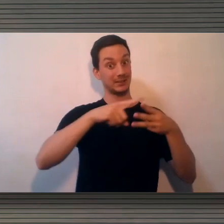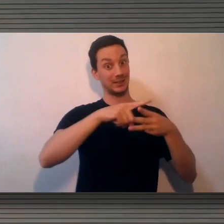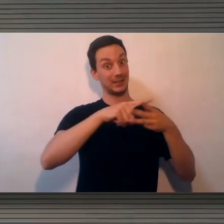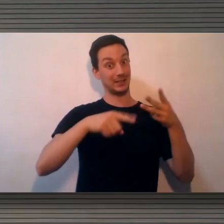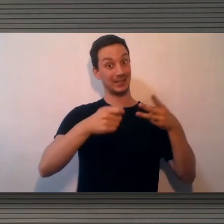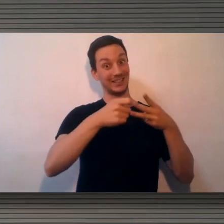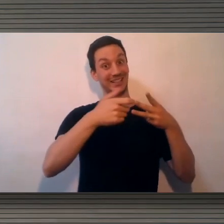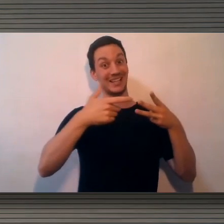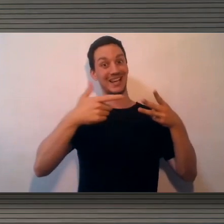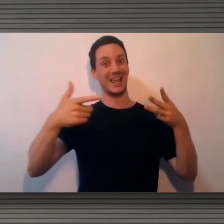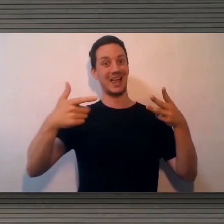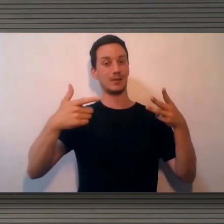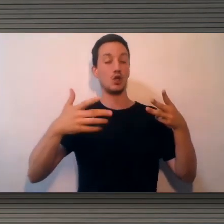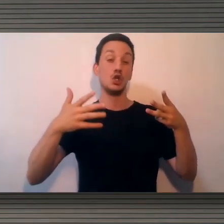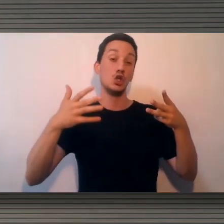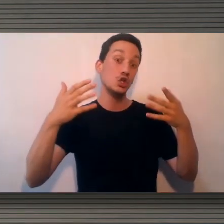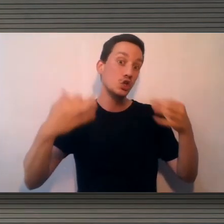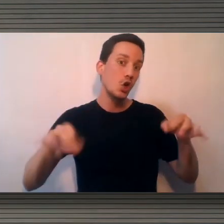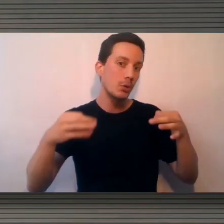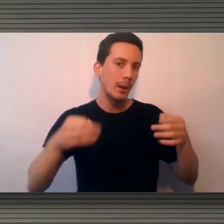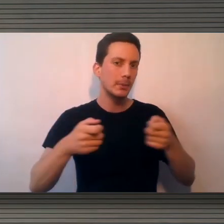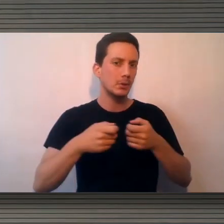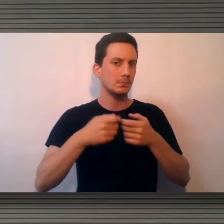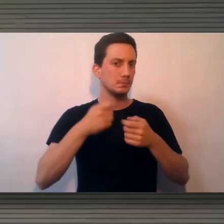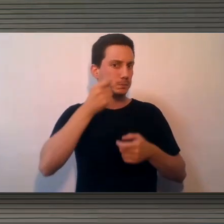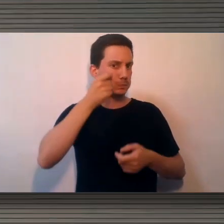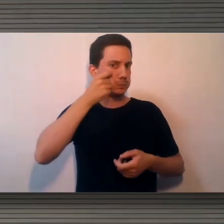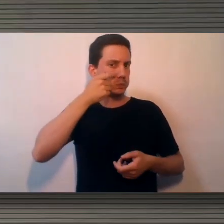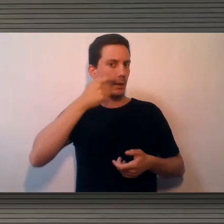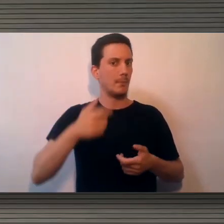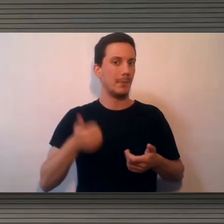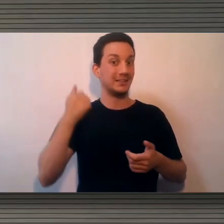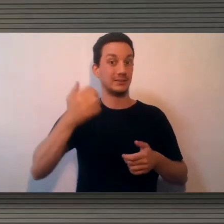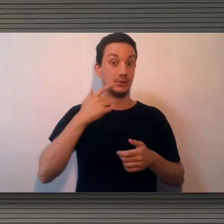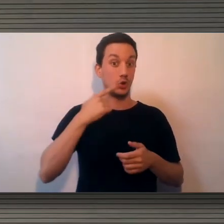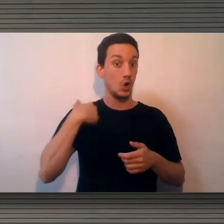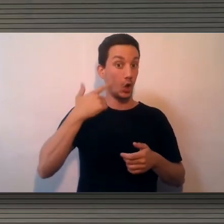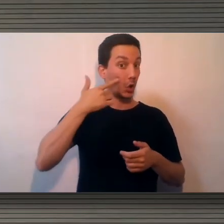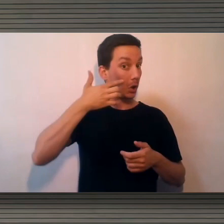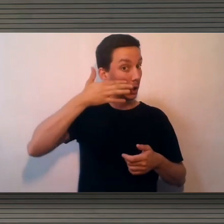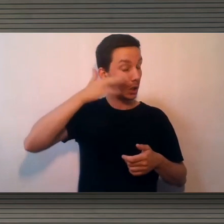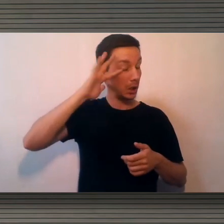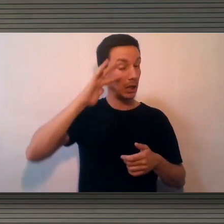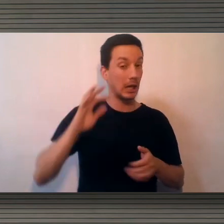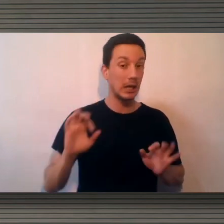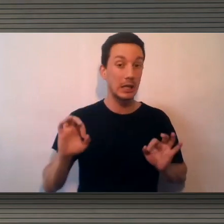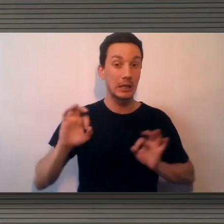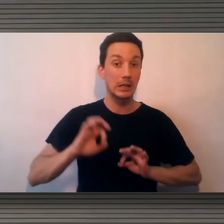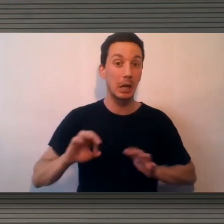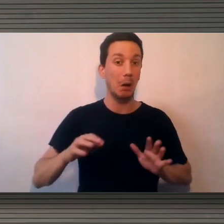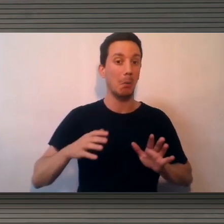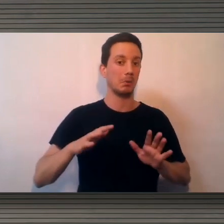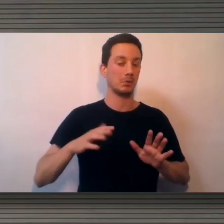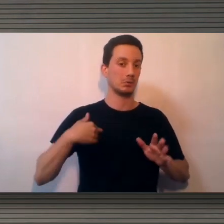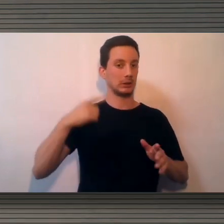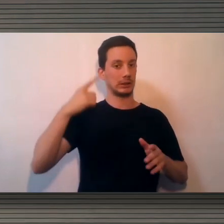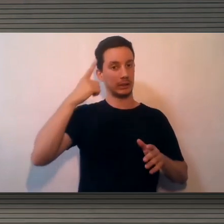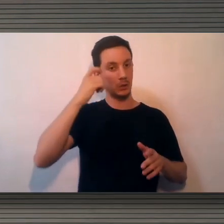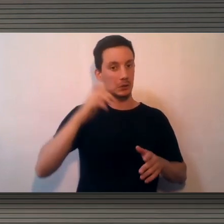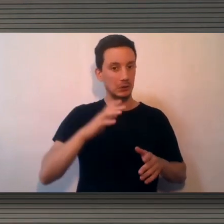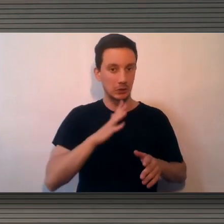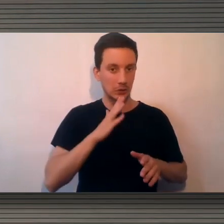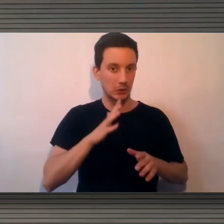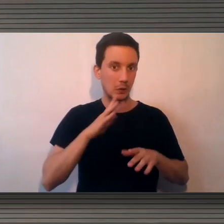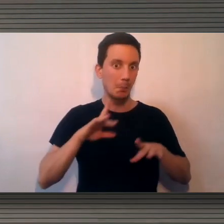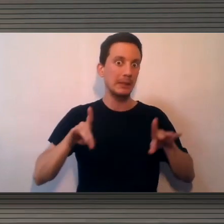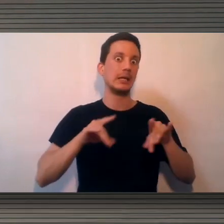va a crecer mucho. O sea que si no le ha cerrado el ojo, que supongo que no, no pasa nada. Pero bueno, hay